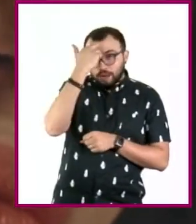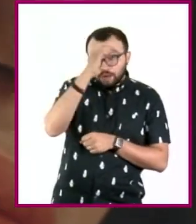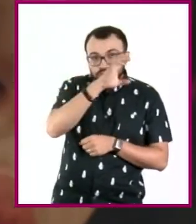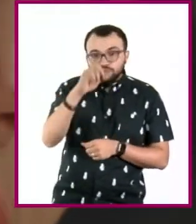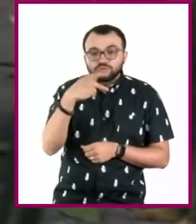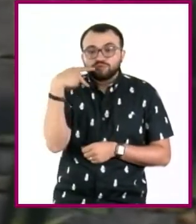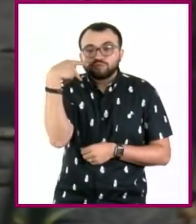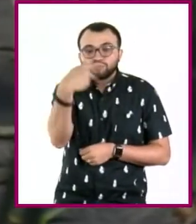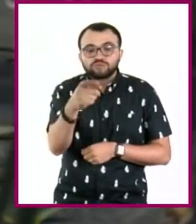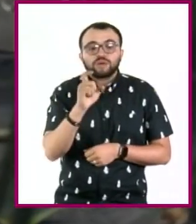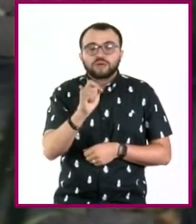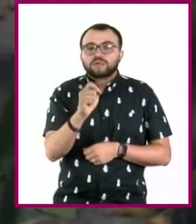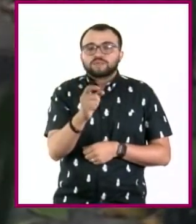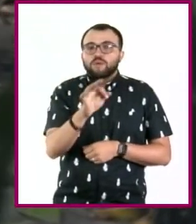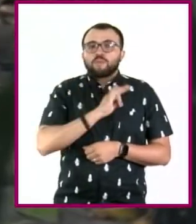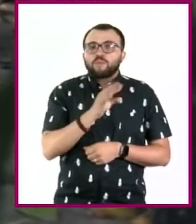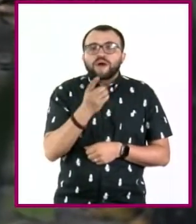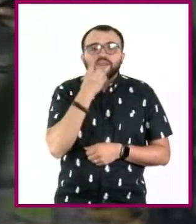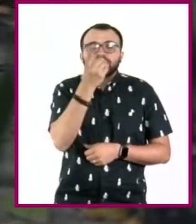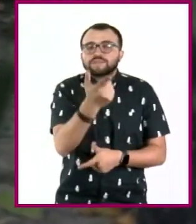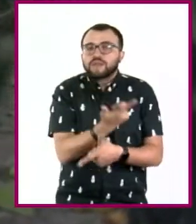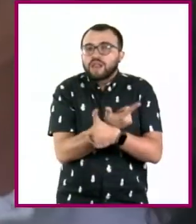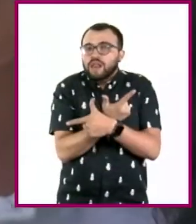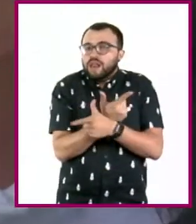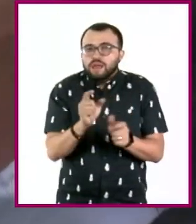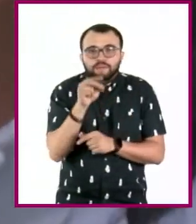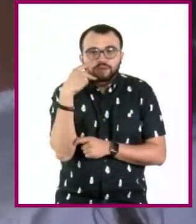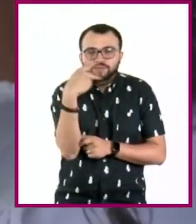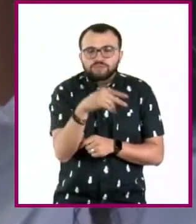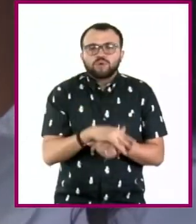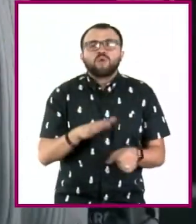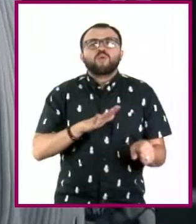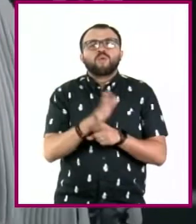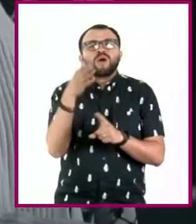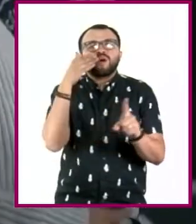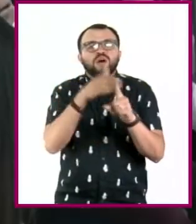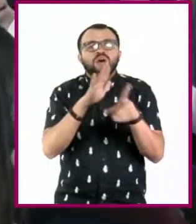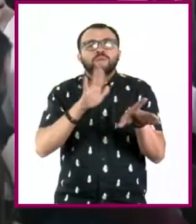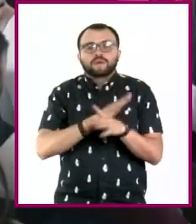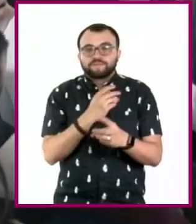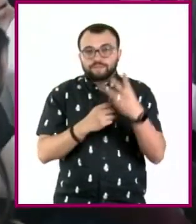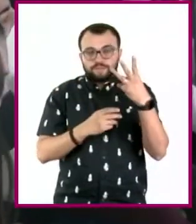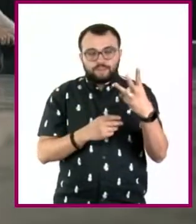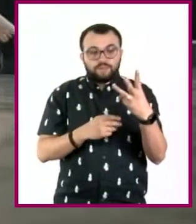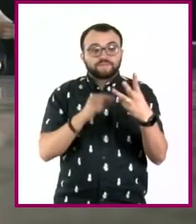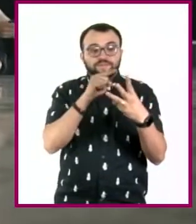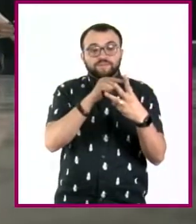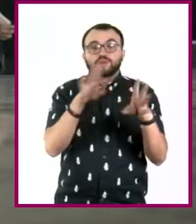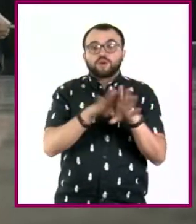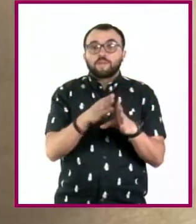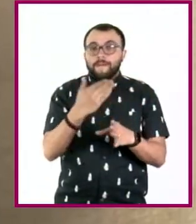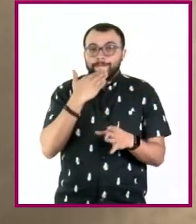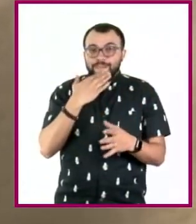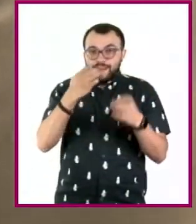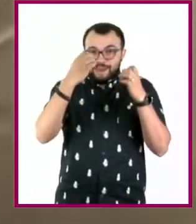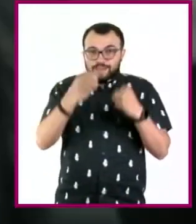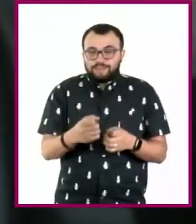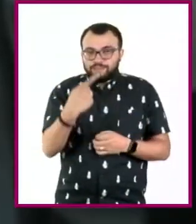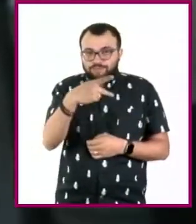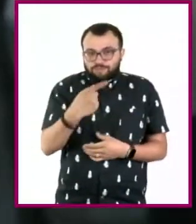las personas jóvenes. ¿Esto con qué objetivo? Con tres objetivos: favorecer su bienestar